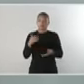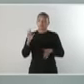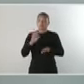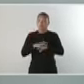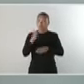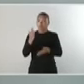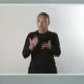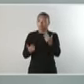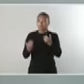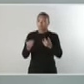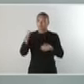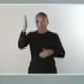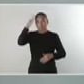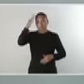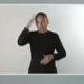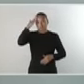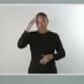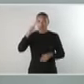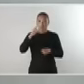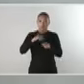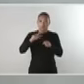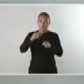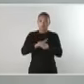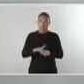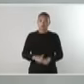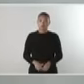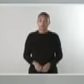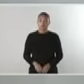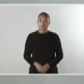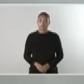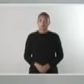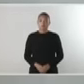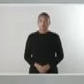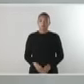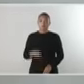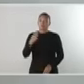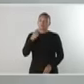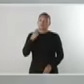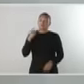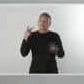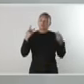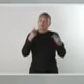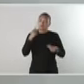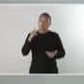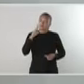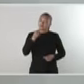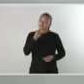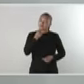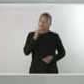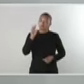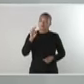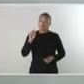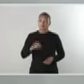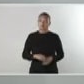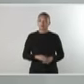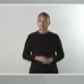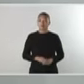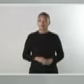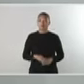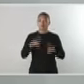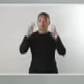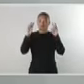liderazgo nacional en la industria maquiladora tiene el uso de la palabra por dos minutos y medio en este